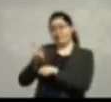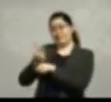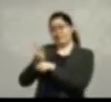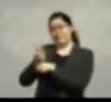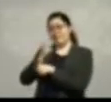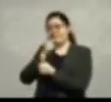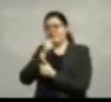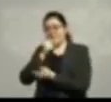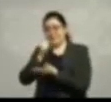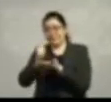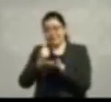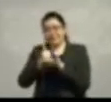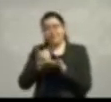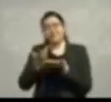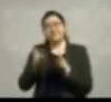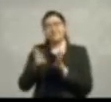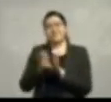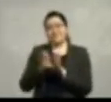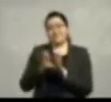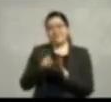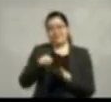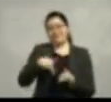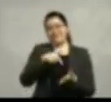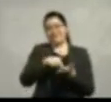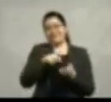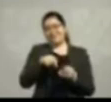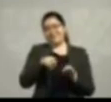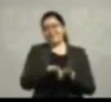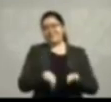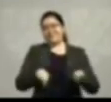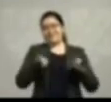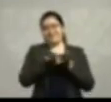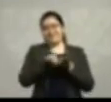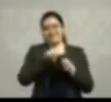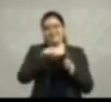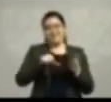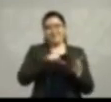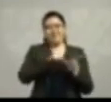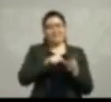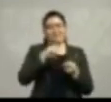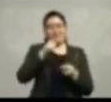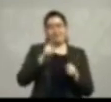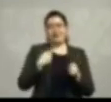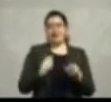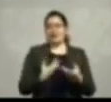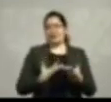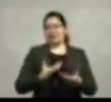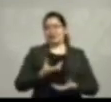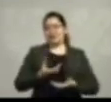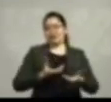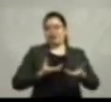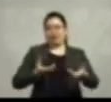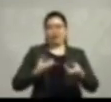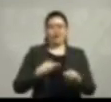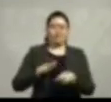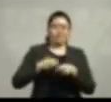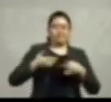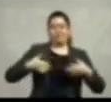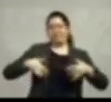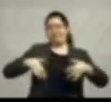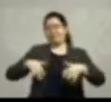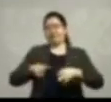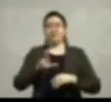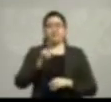los policías de la ciudad, particularmente en el centro histórico, para que no haya un desbordamiento de esta actividad. En particular, el